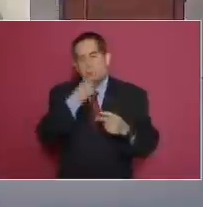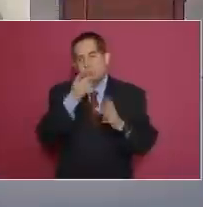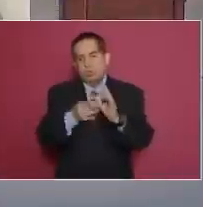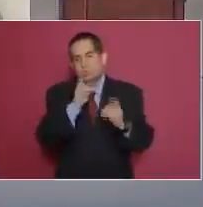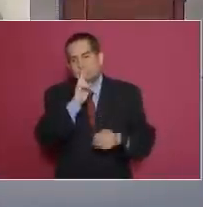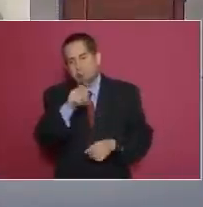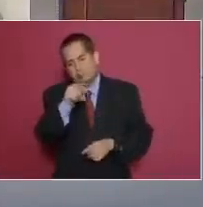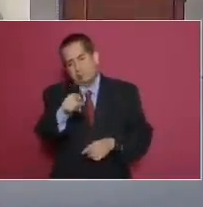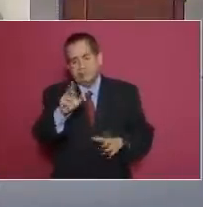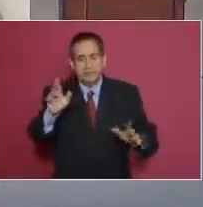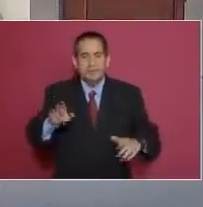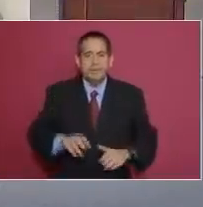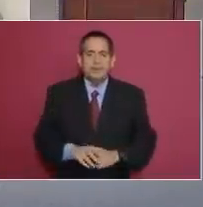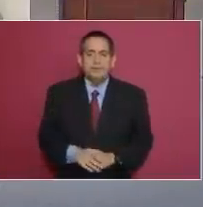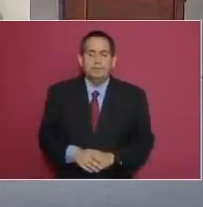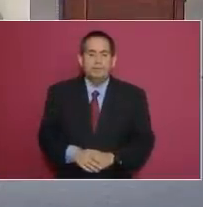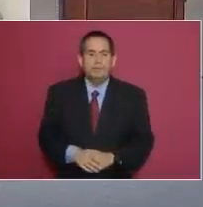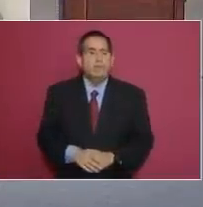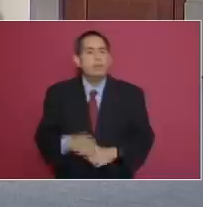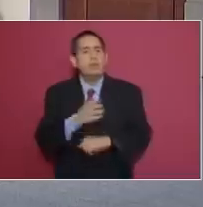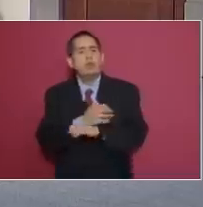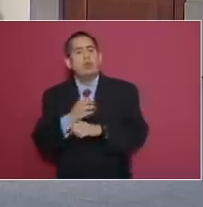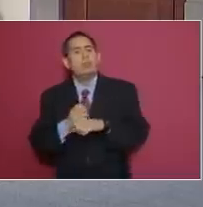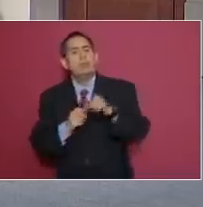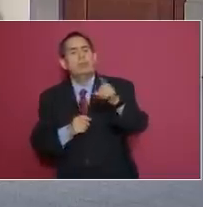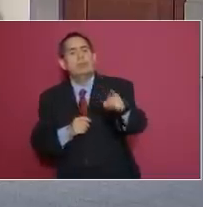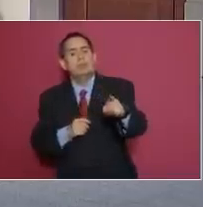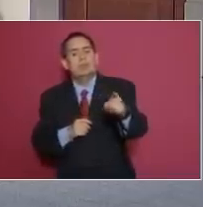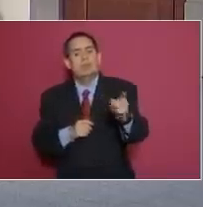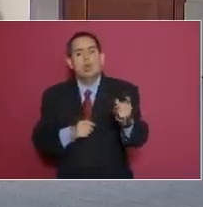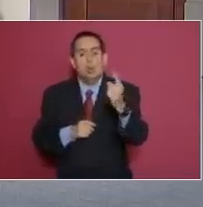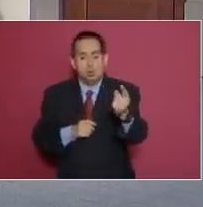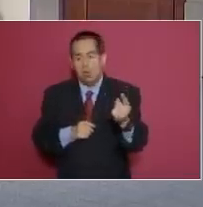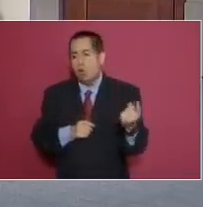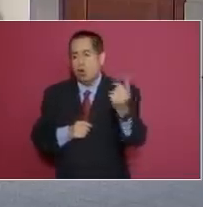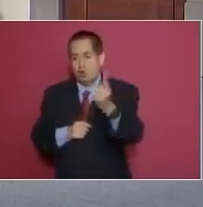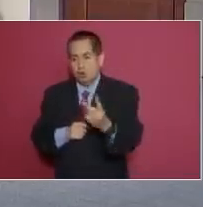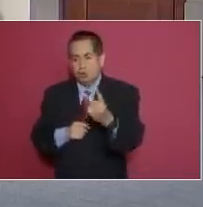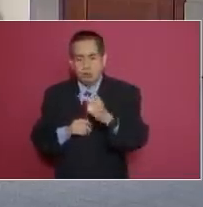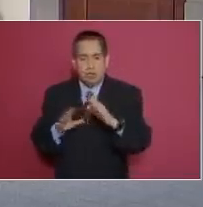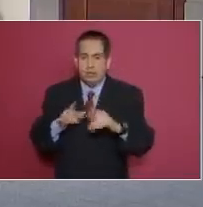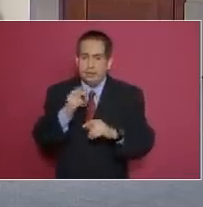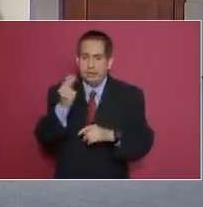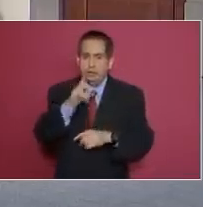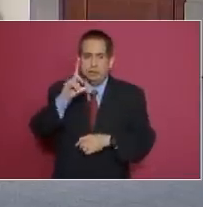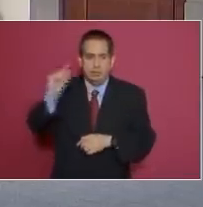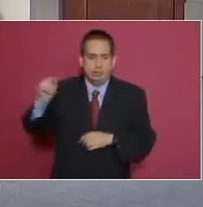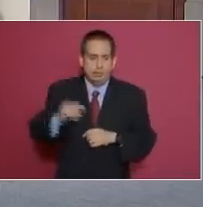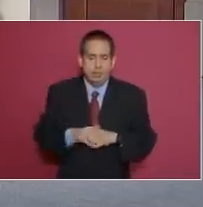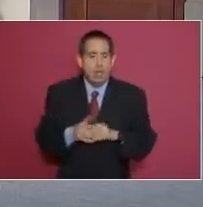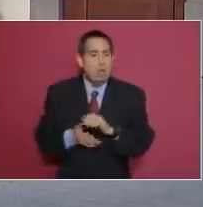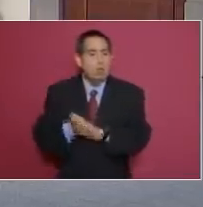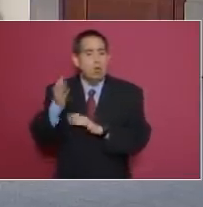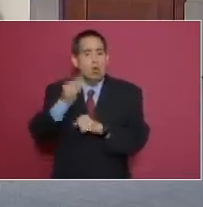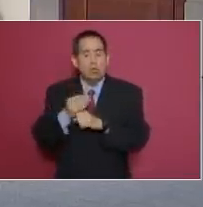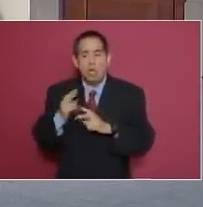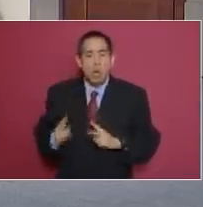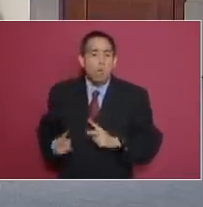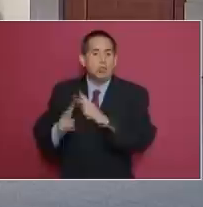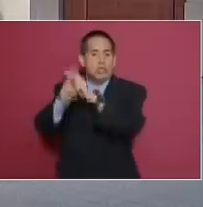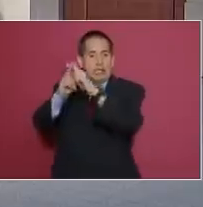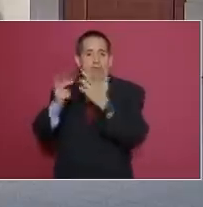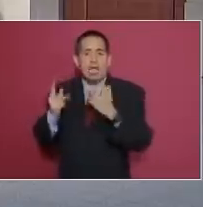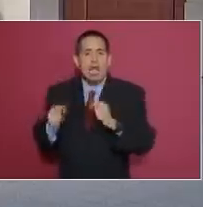comentarte. A ver, la compañera que está atrás y otro más, ¿no? Tenemos que ir, vamos a Poza Rica y a